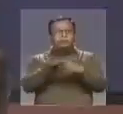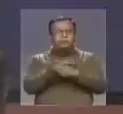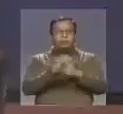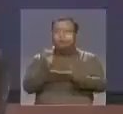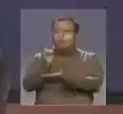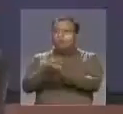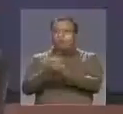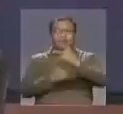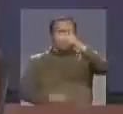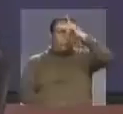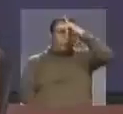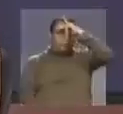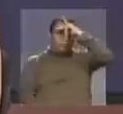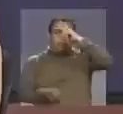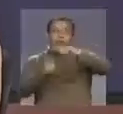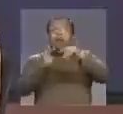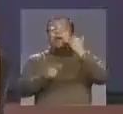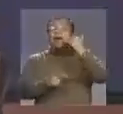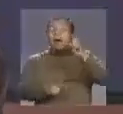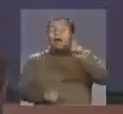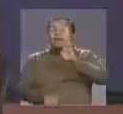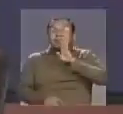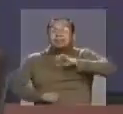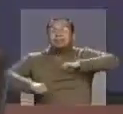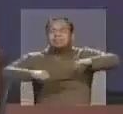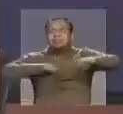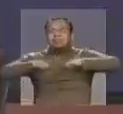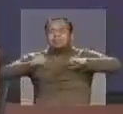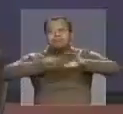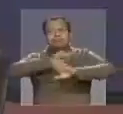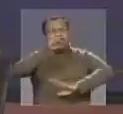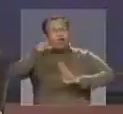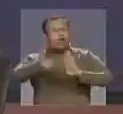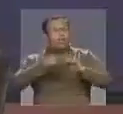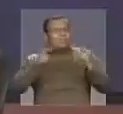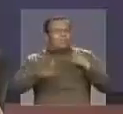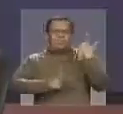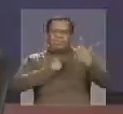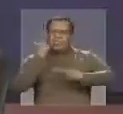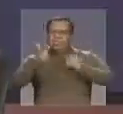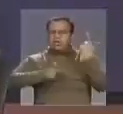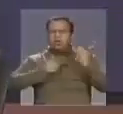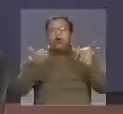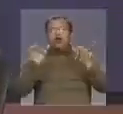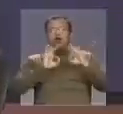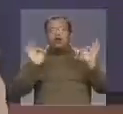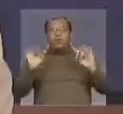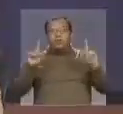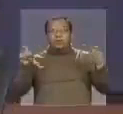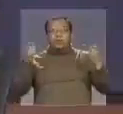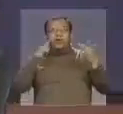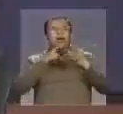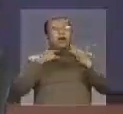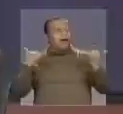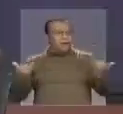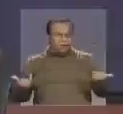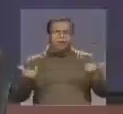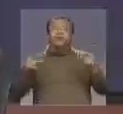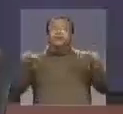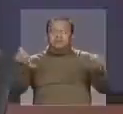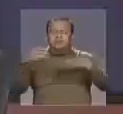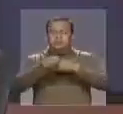como Usme, como Kennedy, son las mujeres las que están llevando los procesos de liderazgos organizativos basados en la